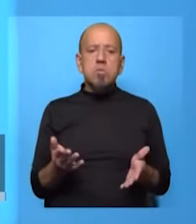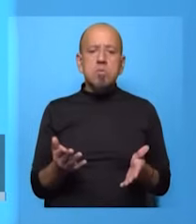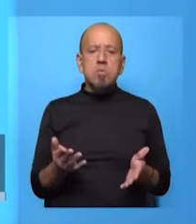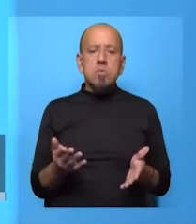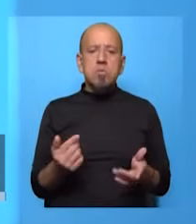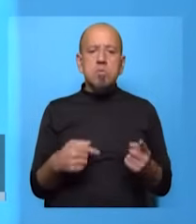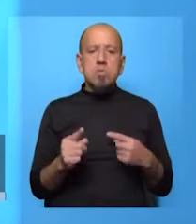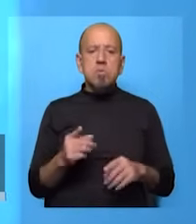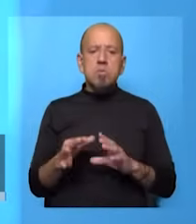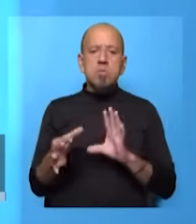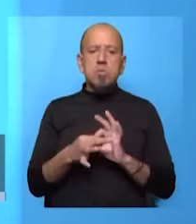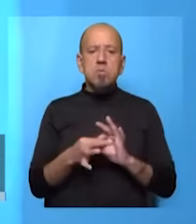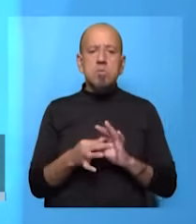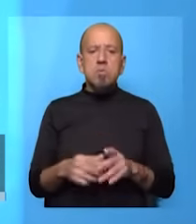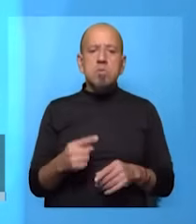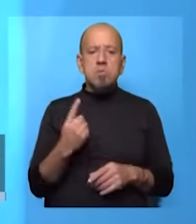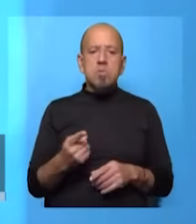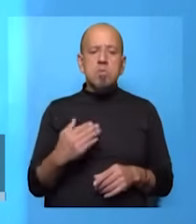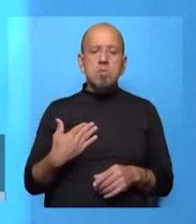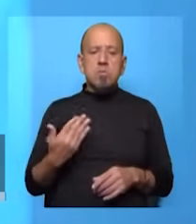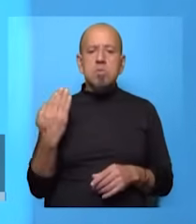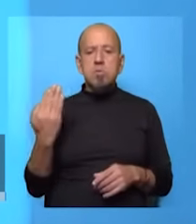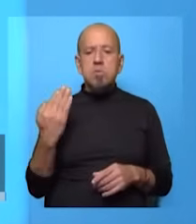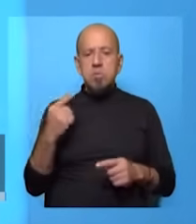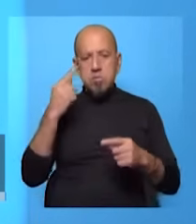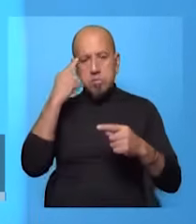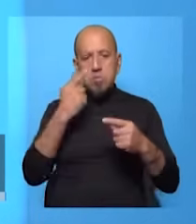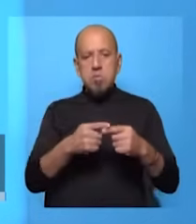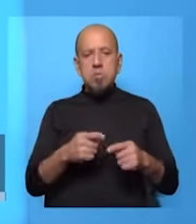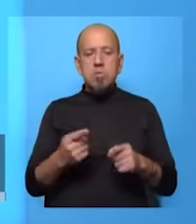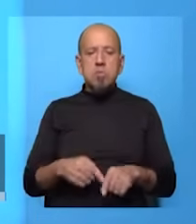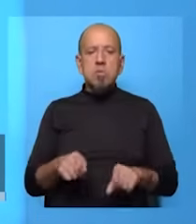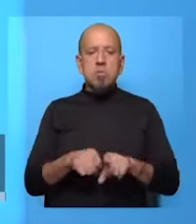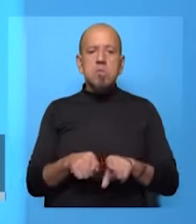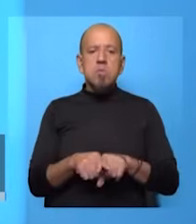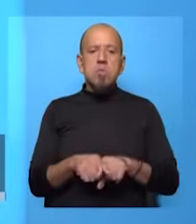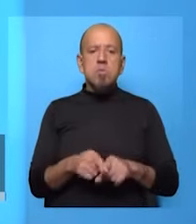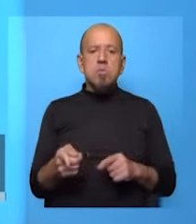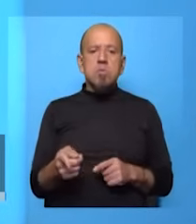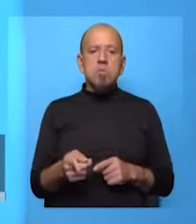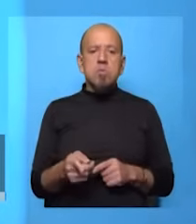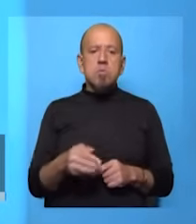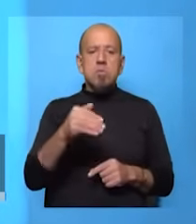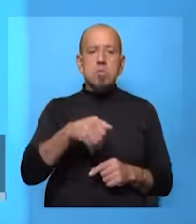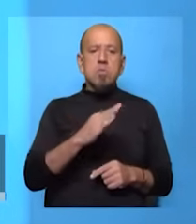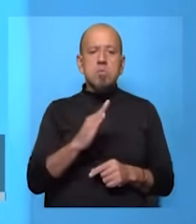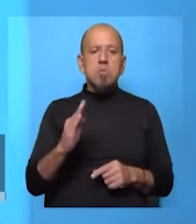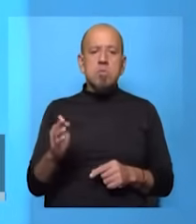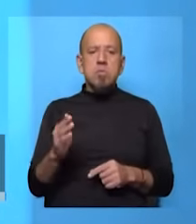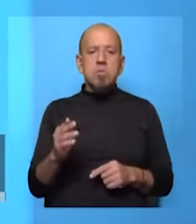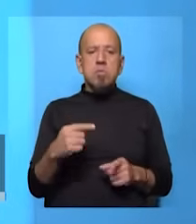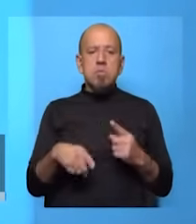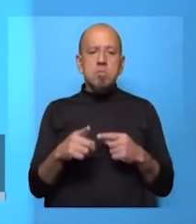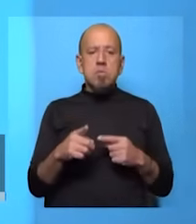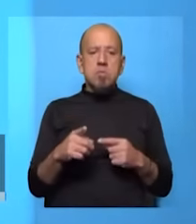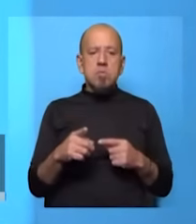coherencia se ve si en los principios en los valores y en los objetivos se mantienen y el ep mantiene los objetivos de una